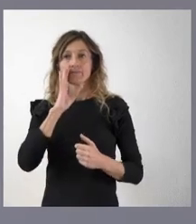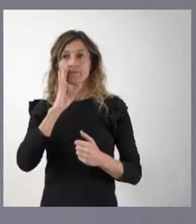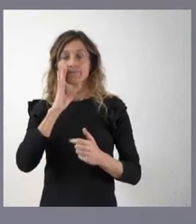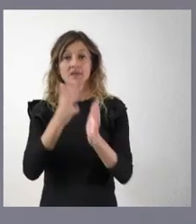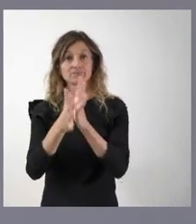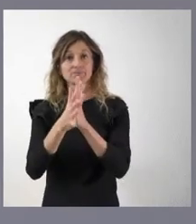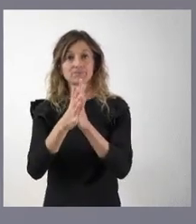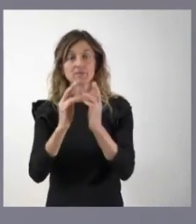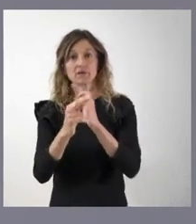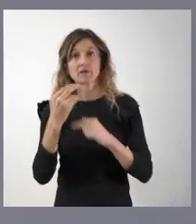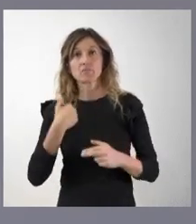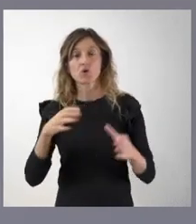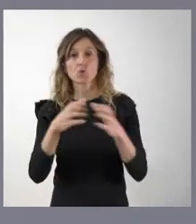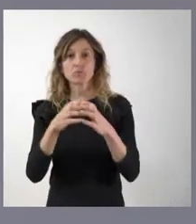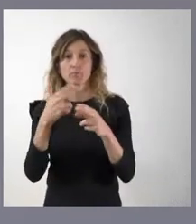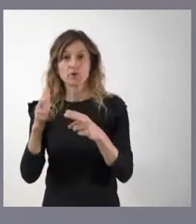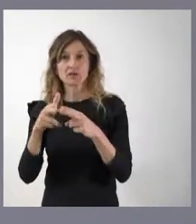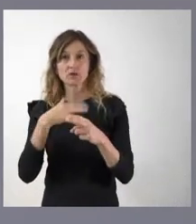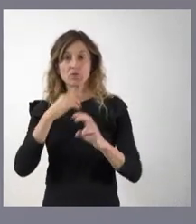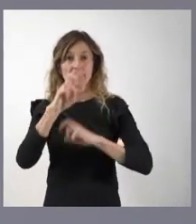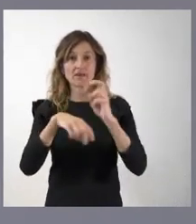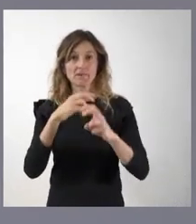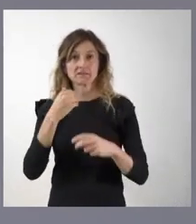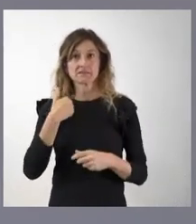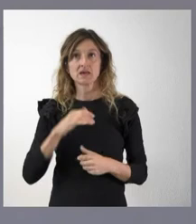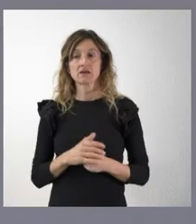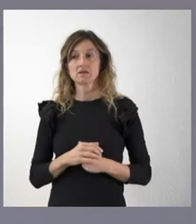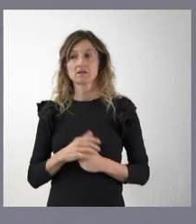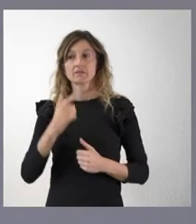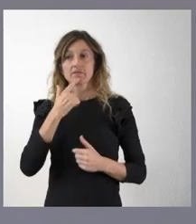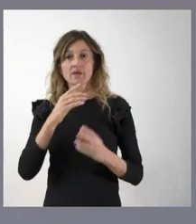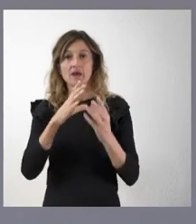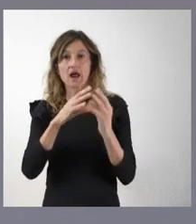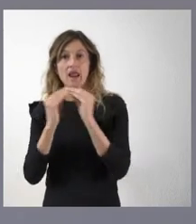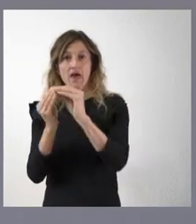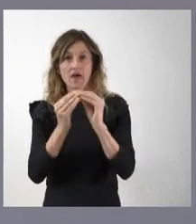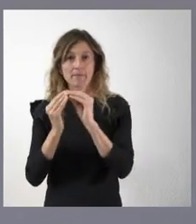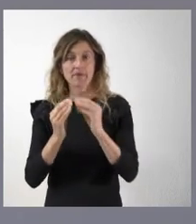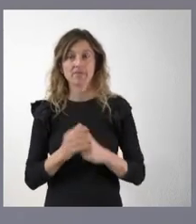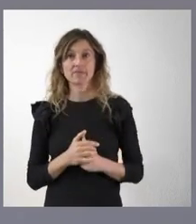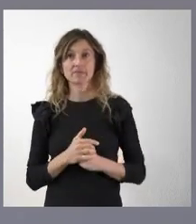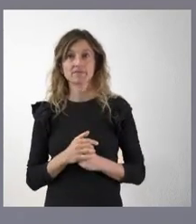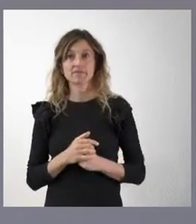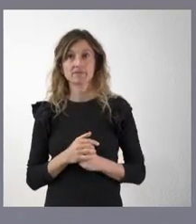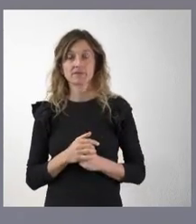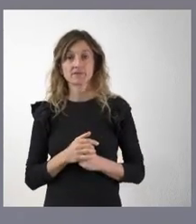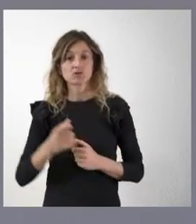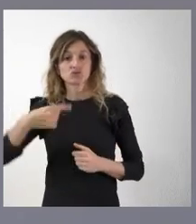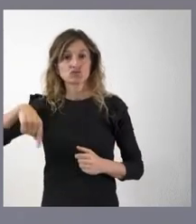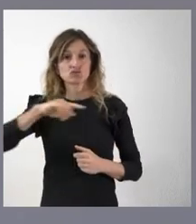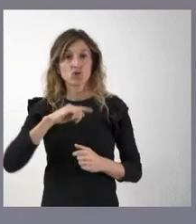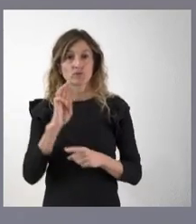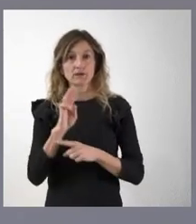que los grupos políticos pueden enmendar no me refería a ningún en concreto pero me refería a todos a la vez por no singularizar en nadie todos pueden